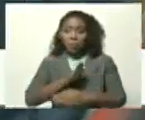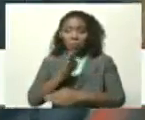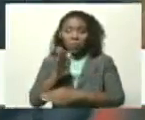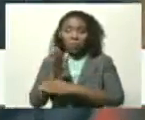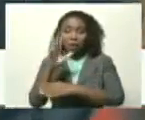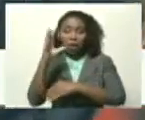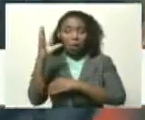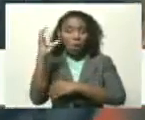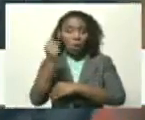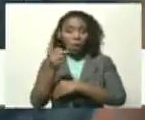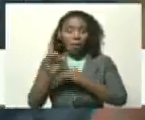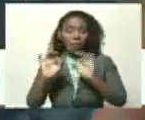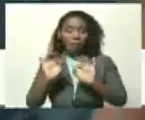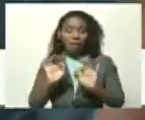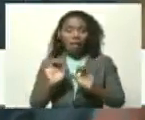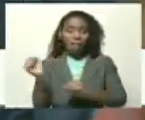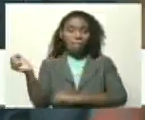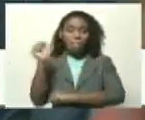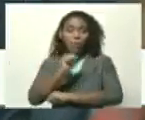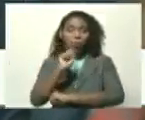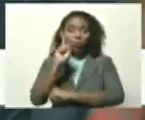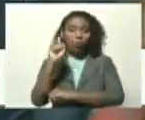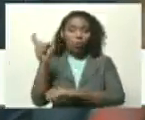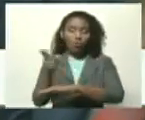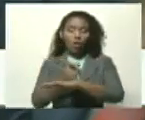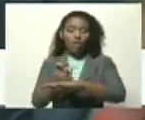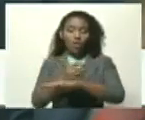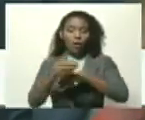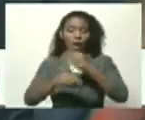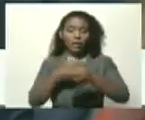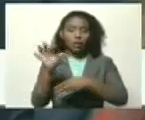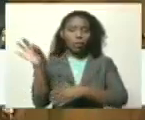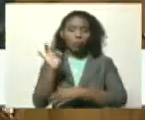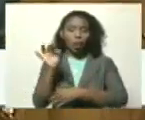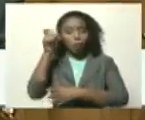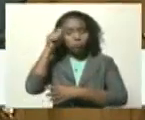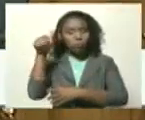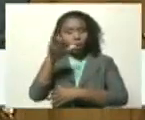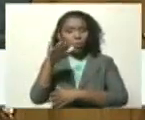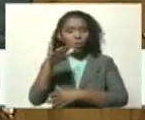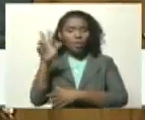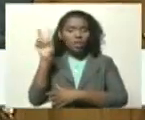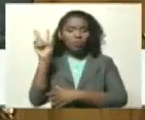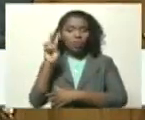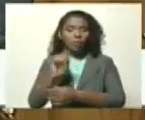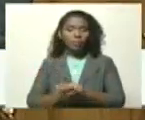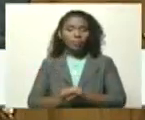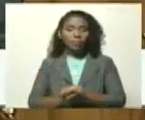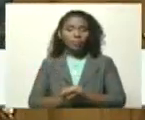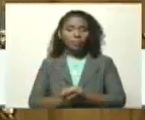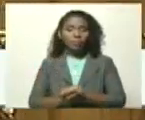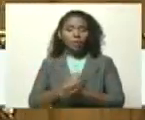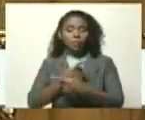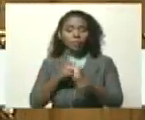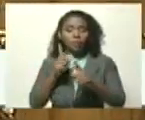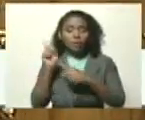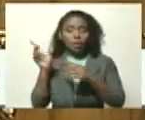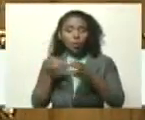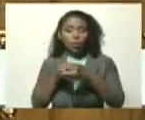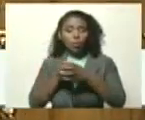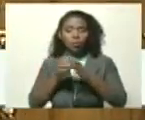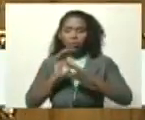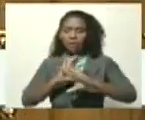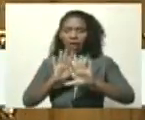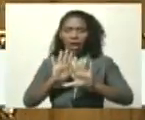lograr derrocar a un gobierno que había sido electo por el pueblo de Venezuela en libérrimos comicios. Ya lo